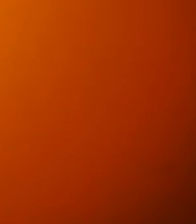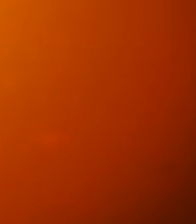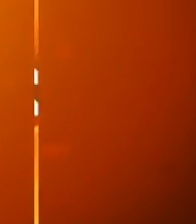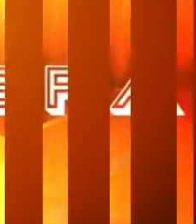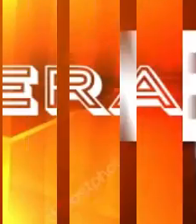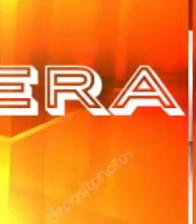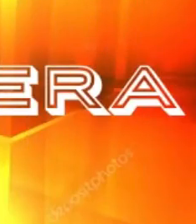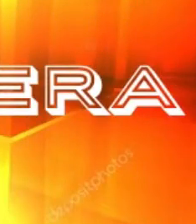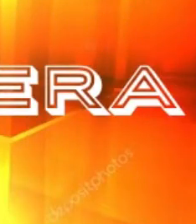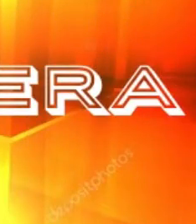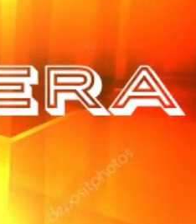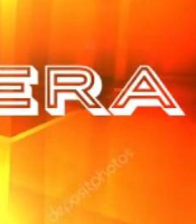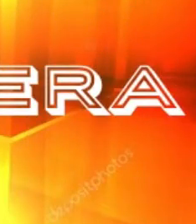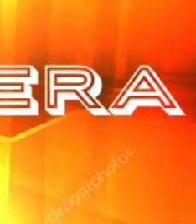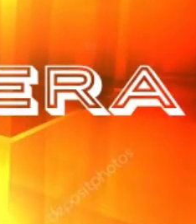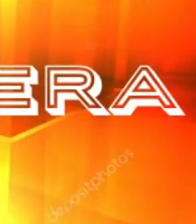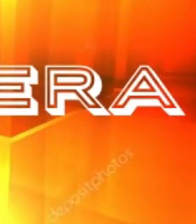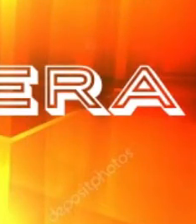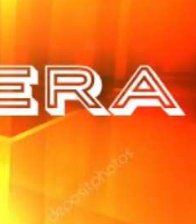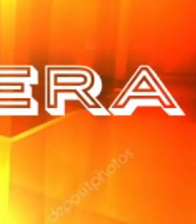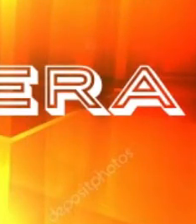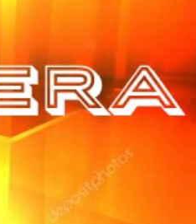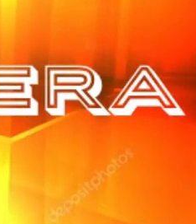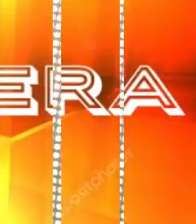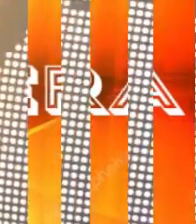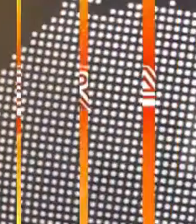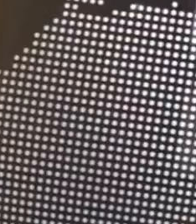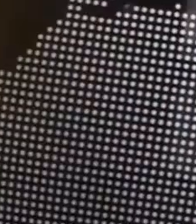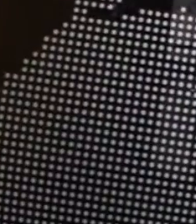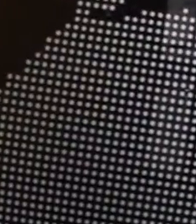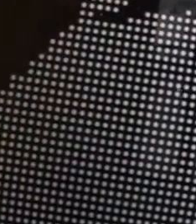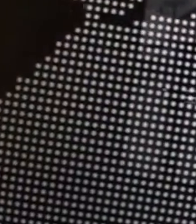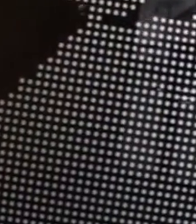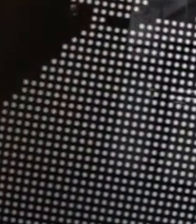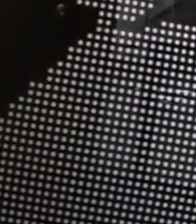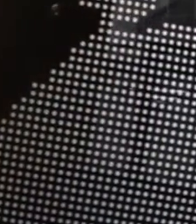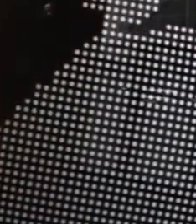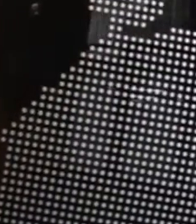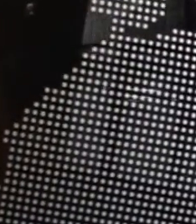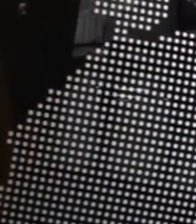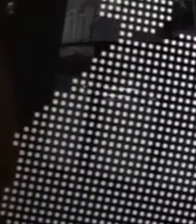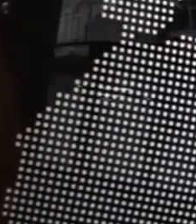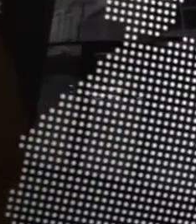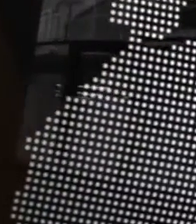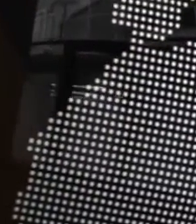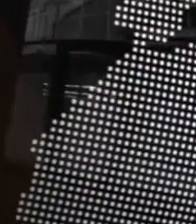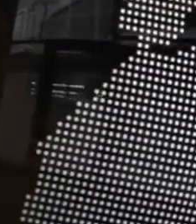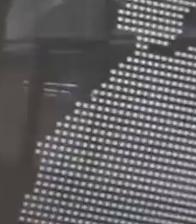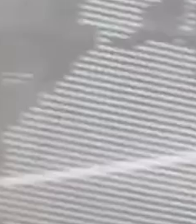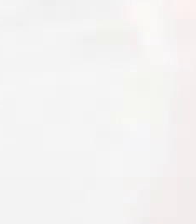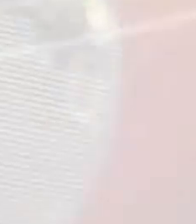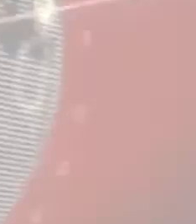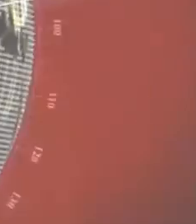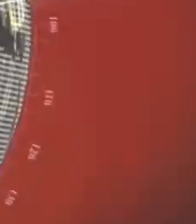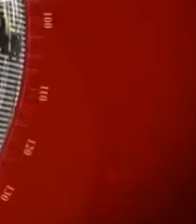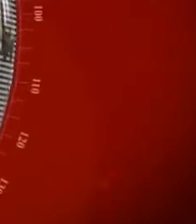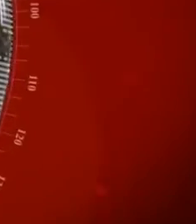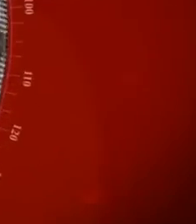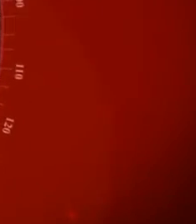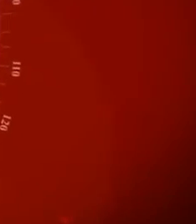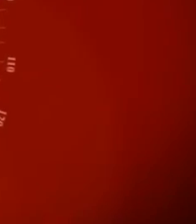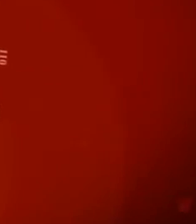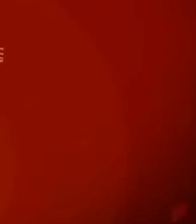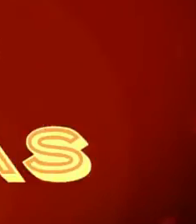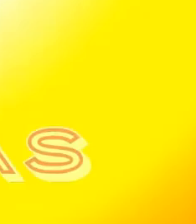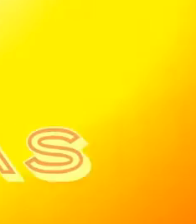ahora en mar hay televisión lo que está pasando lo conoces de primera fuente una